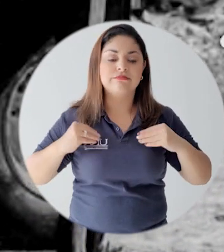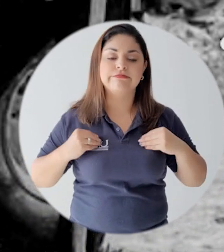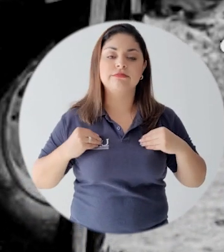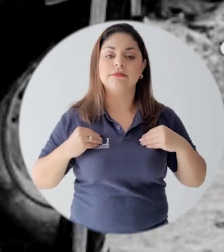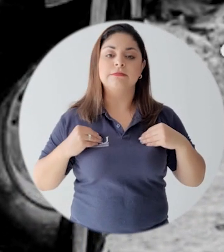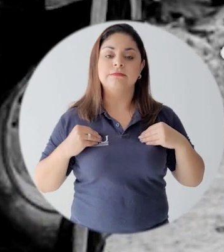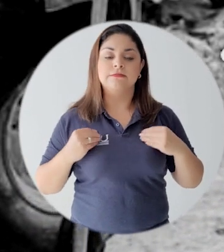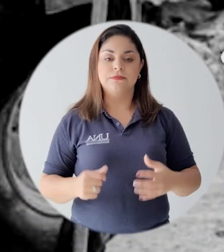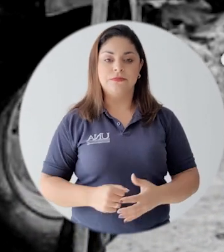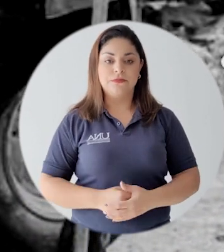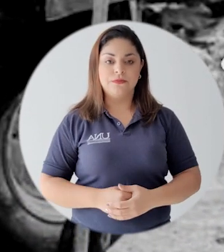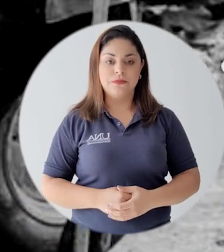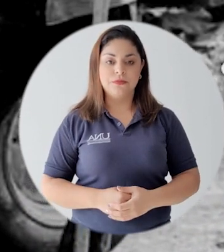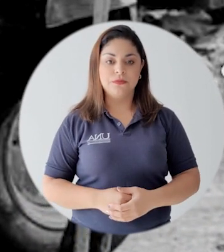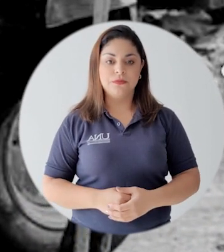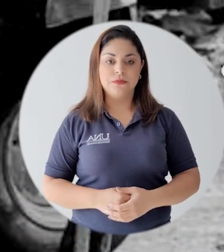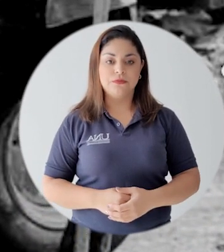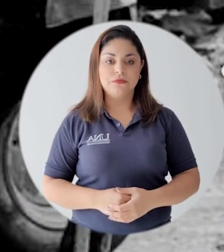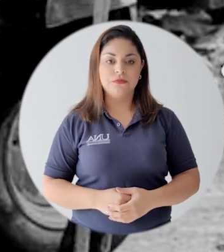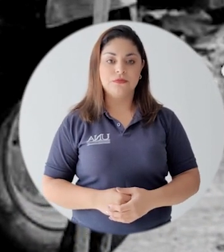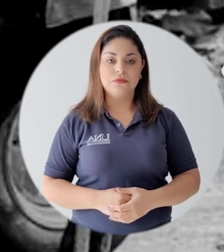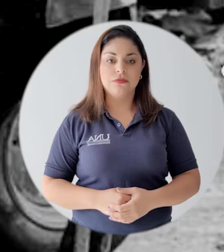de universidad necesaria.